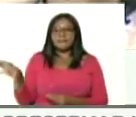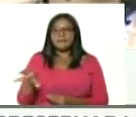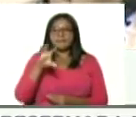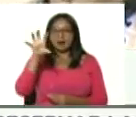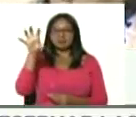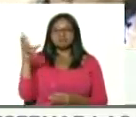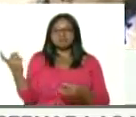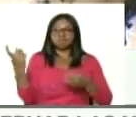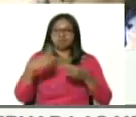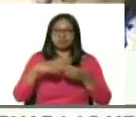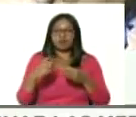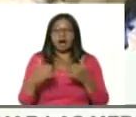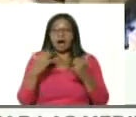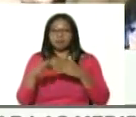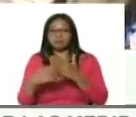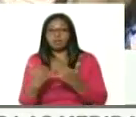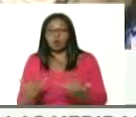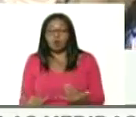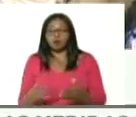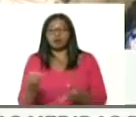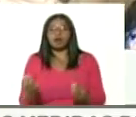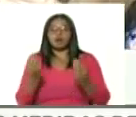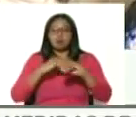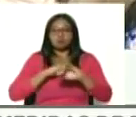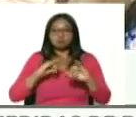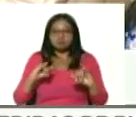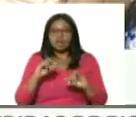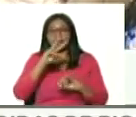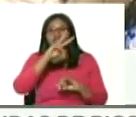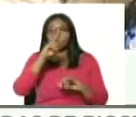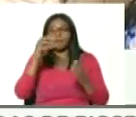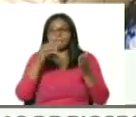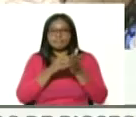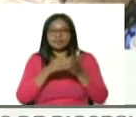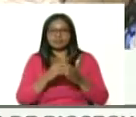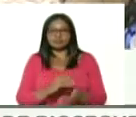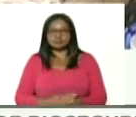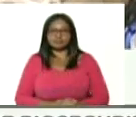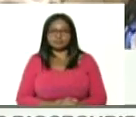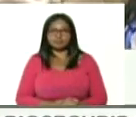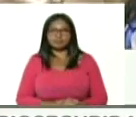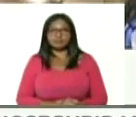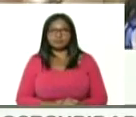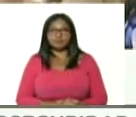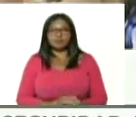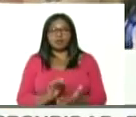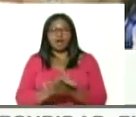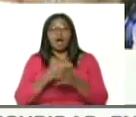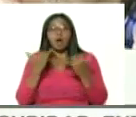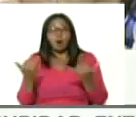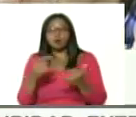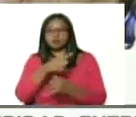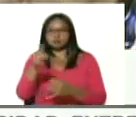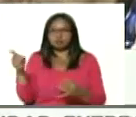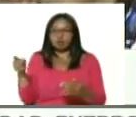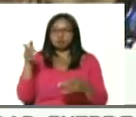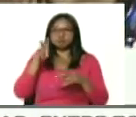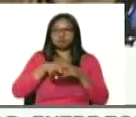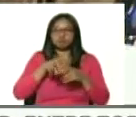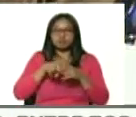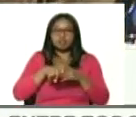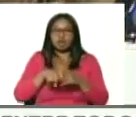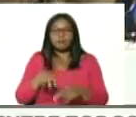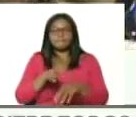ahora van más de 2.000 confirmados. Ahora, fíjense ustedes, compatriotas, Noris, camarada Noris